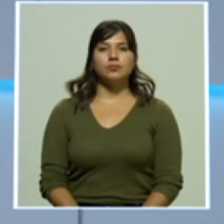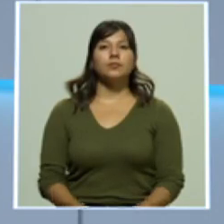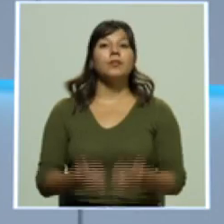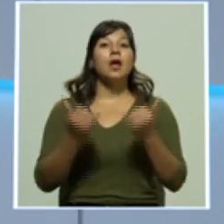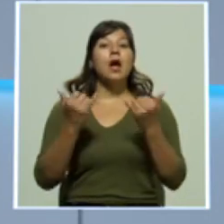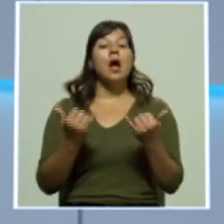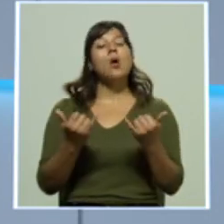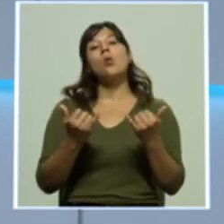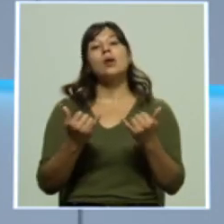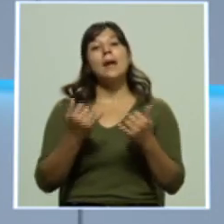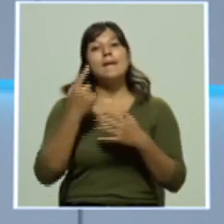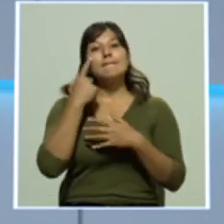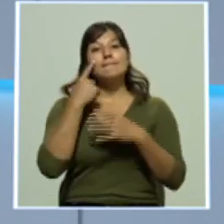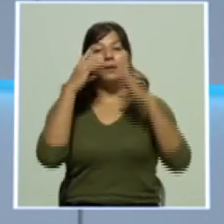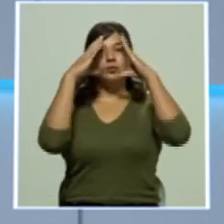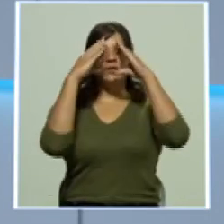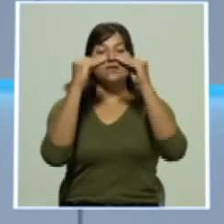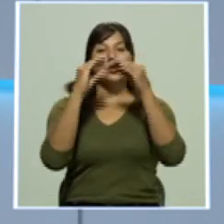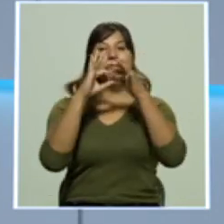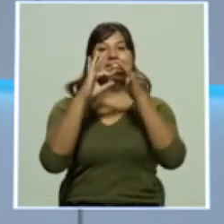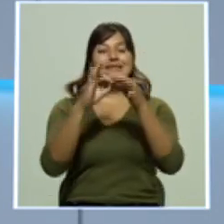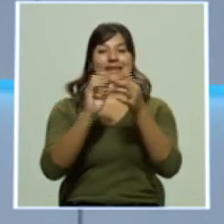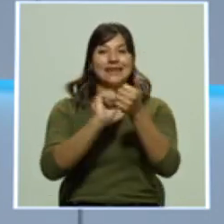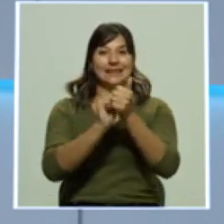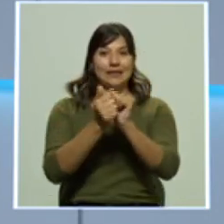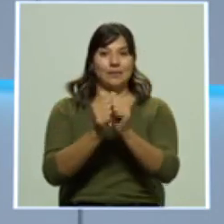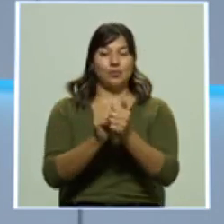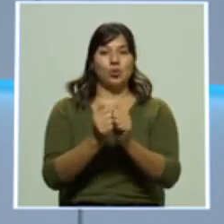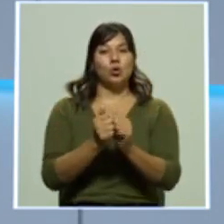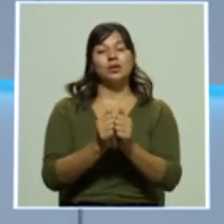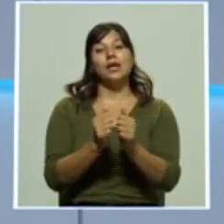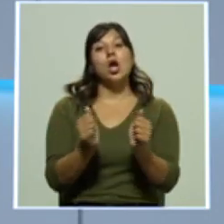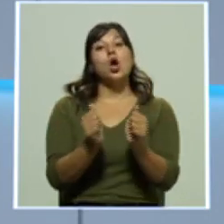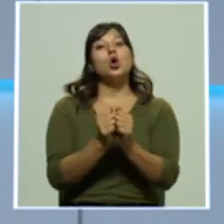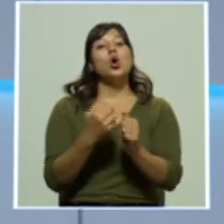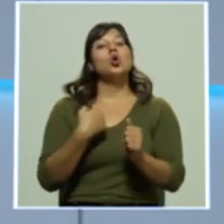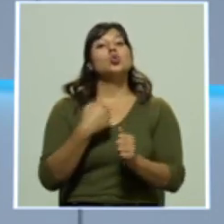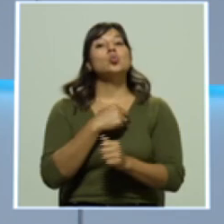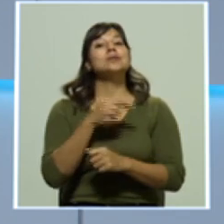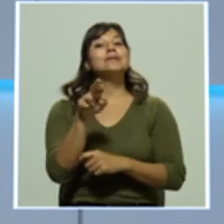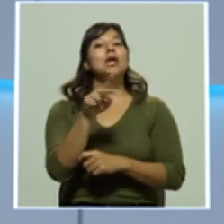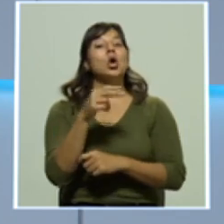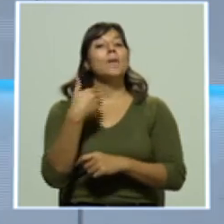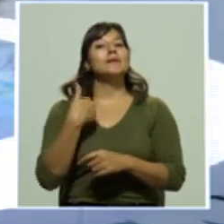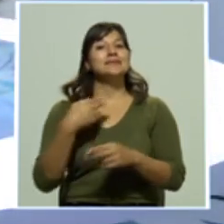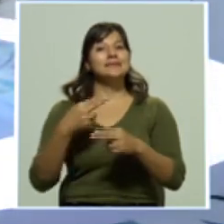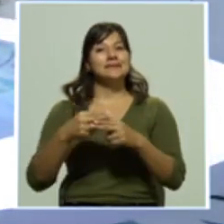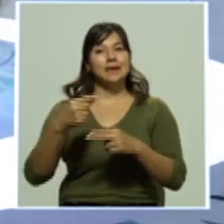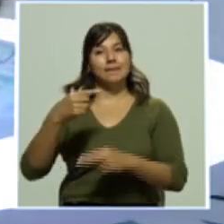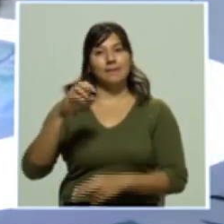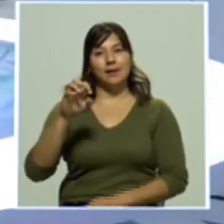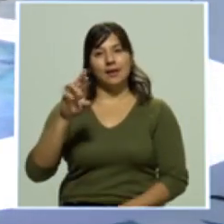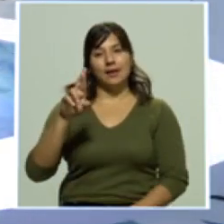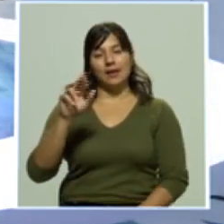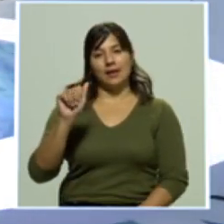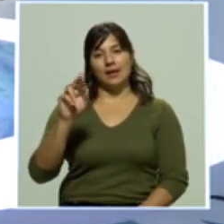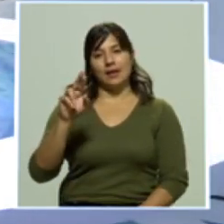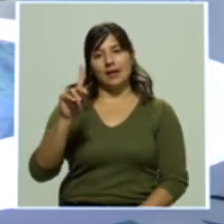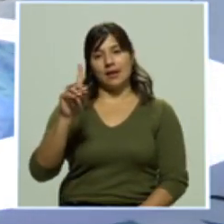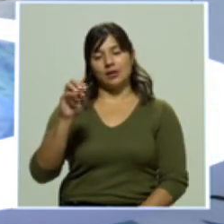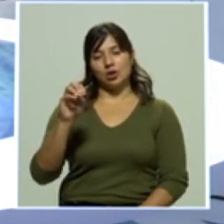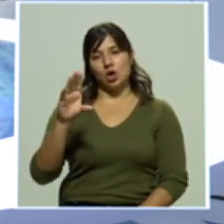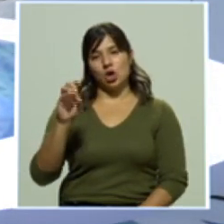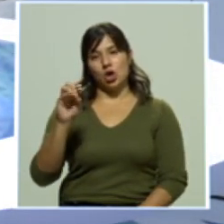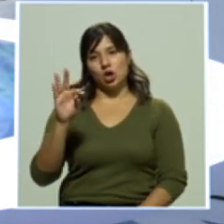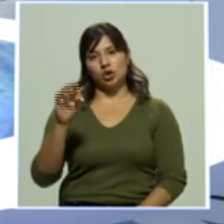Vamos ahora a la información deportiva con nuestro compañero Gerardo Coto. Buenas noches, Gerardo. ¿Cómo le va, don